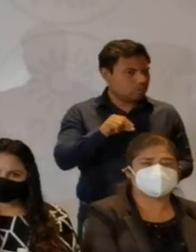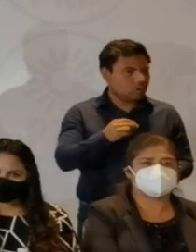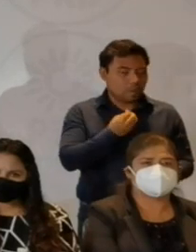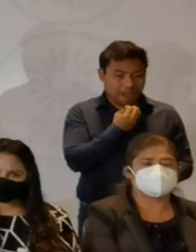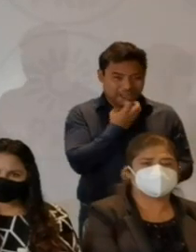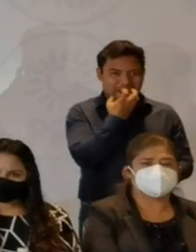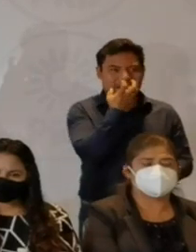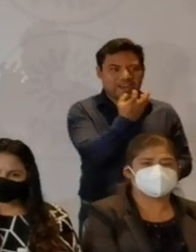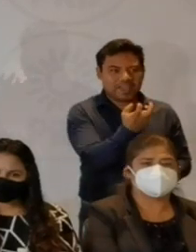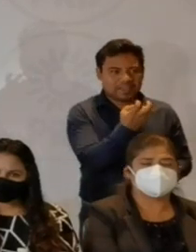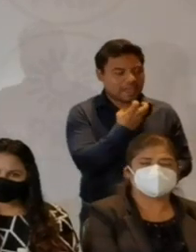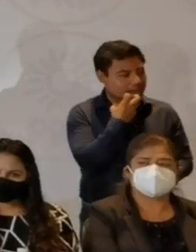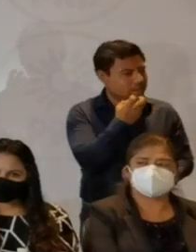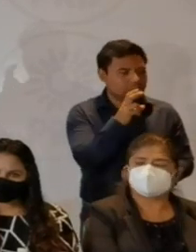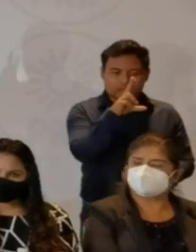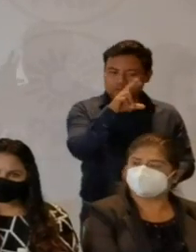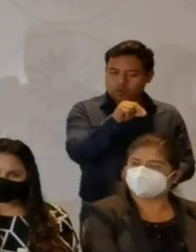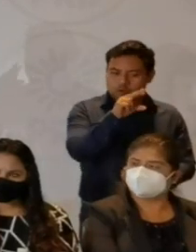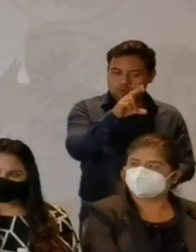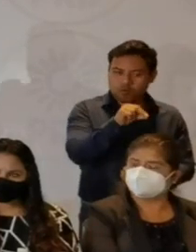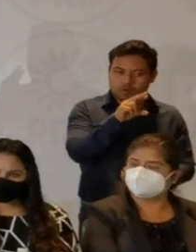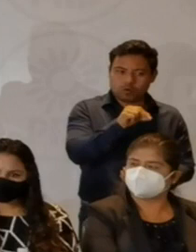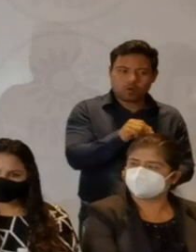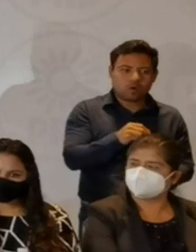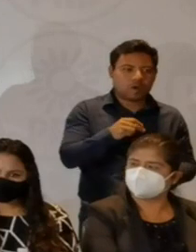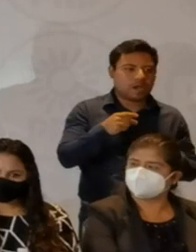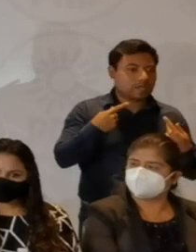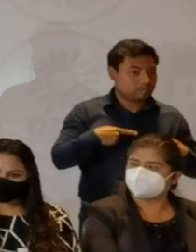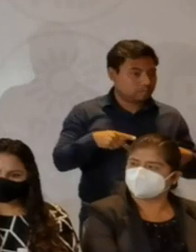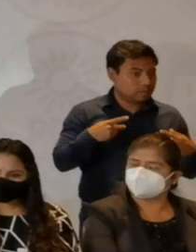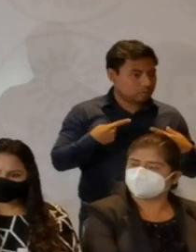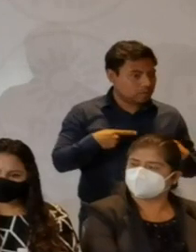gritan en una campaña, sino que los actores